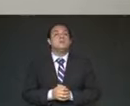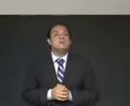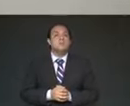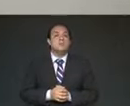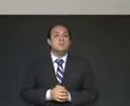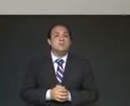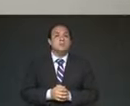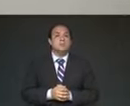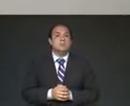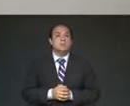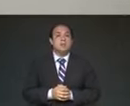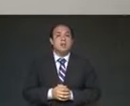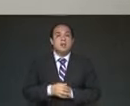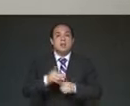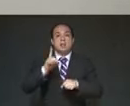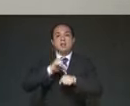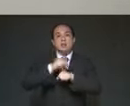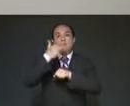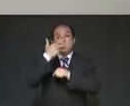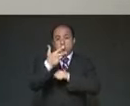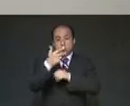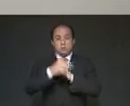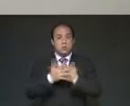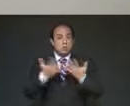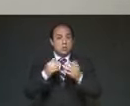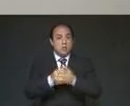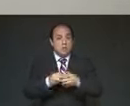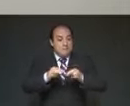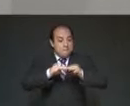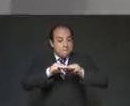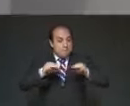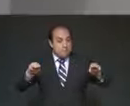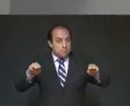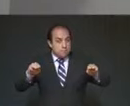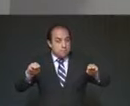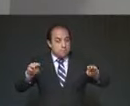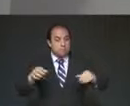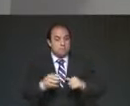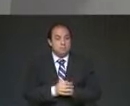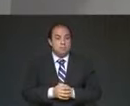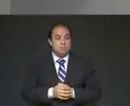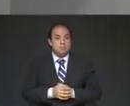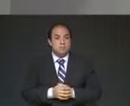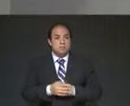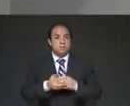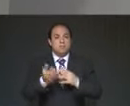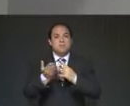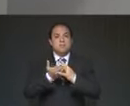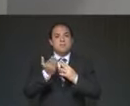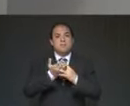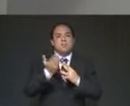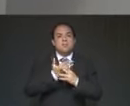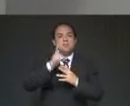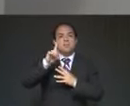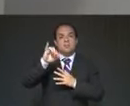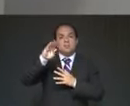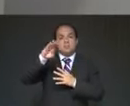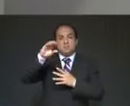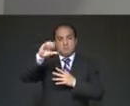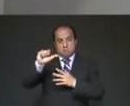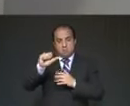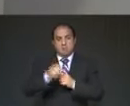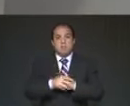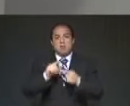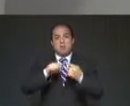el día 8 y justamente se hizo a través de mediciones, a través de estaciones Leica y de un GPS